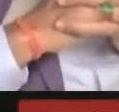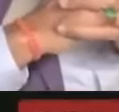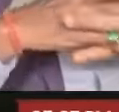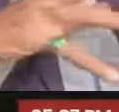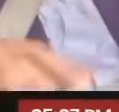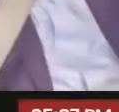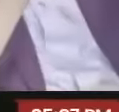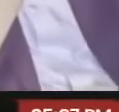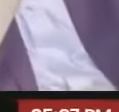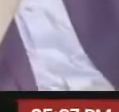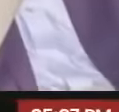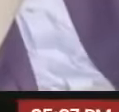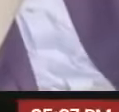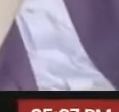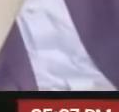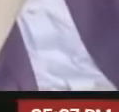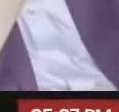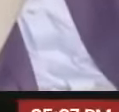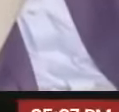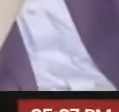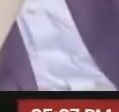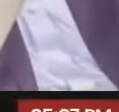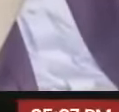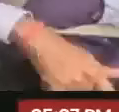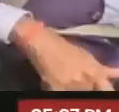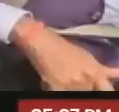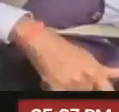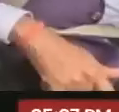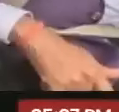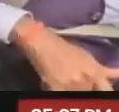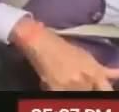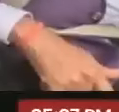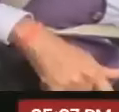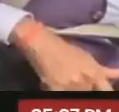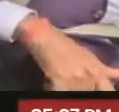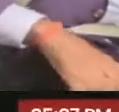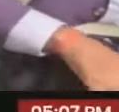importante quitar el semáforo. Hay que respetar los semáforos. Claro, sí.